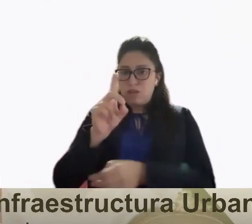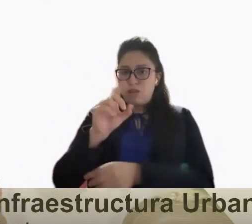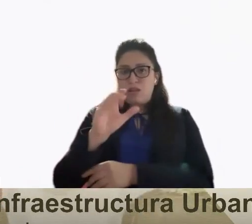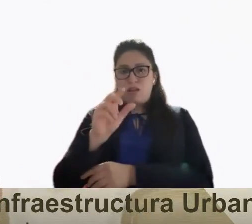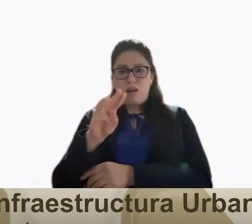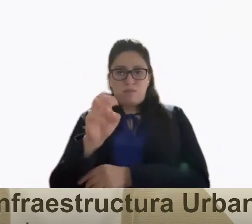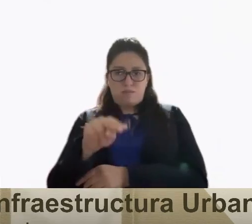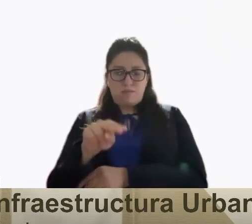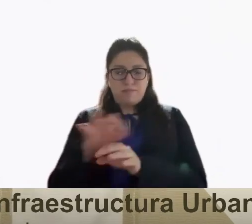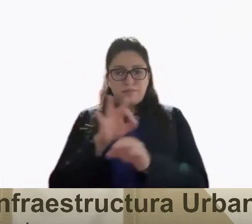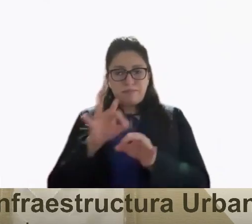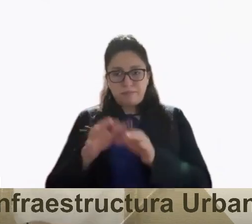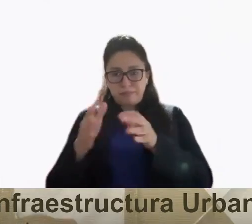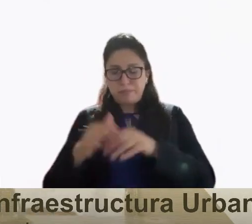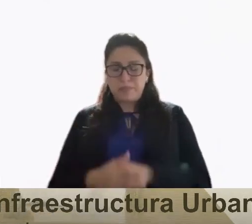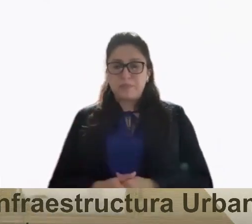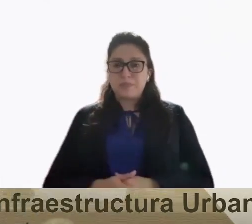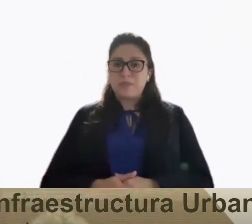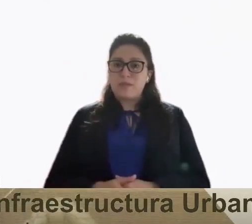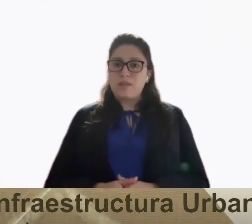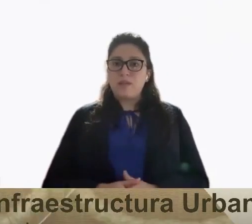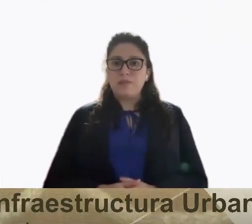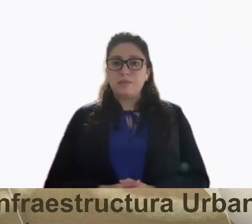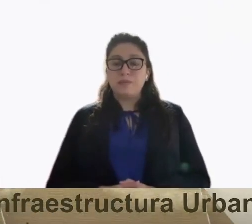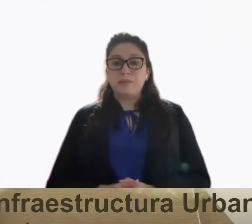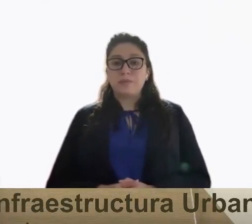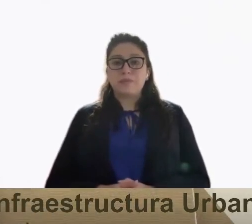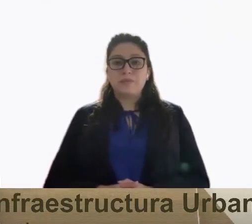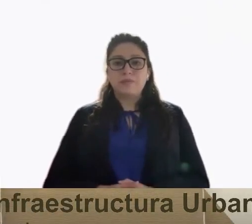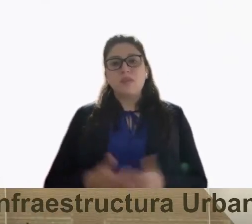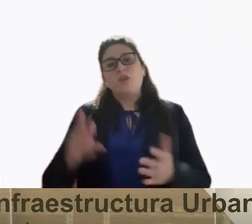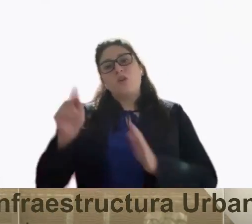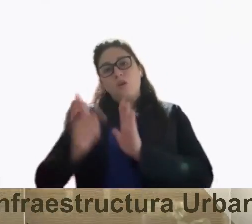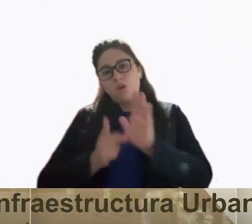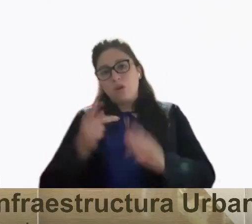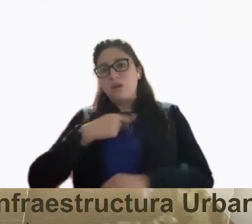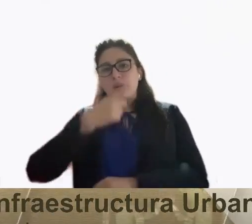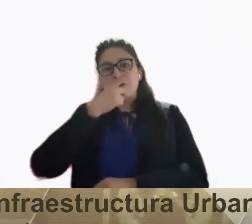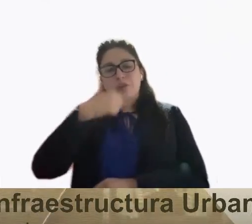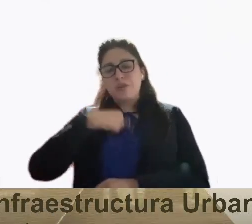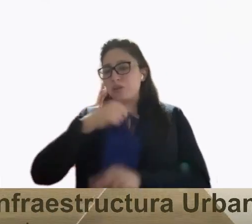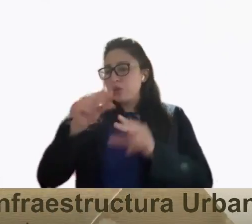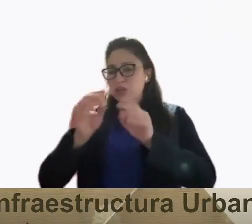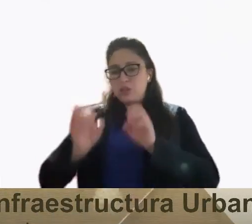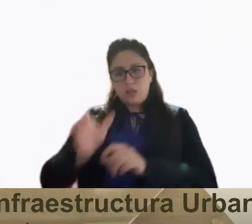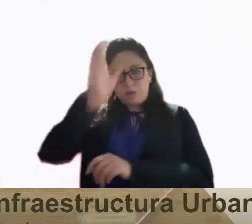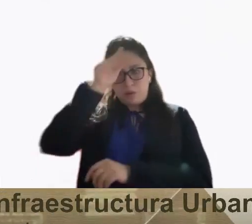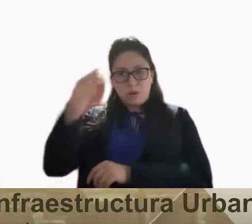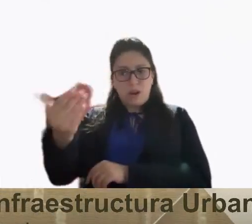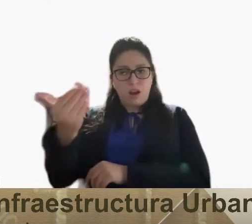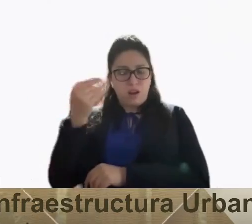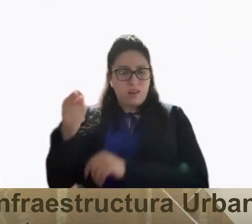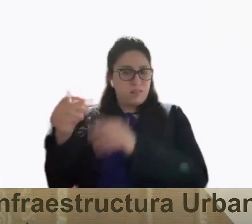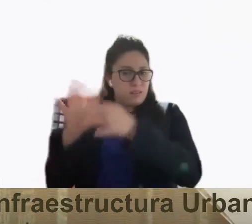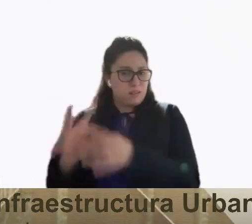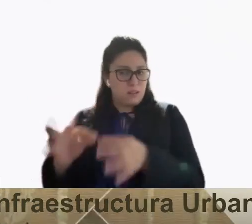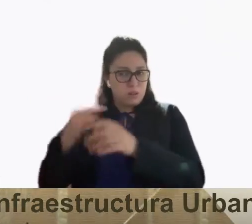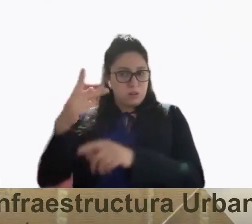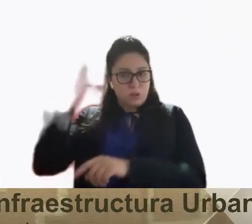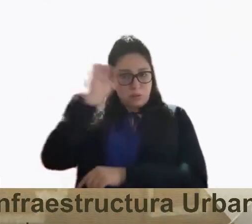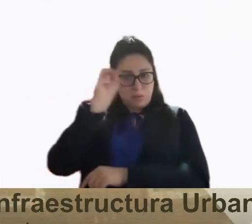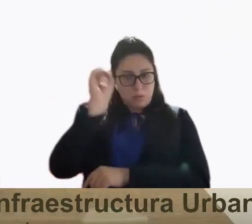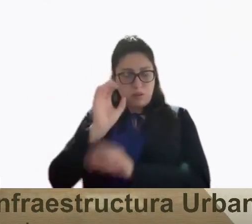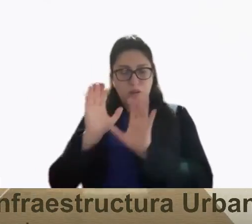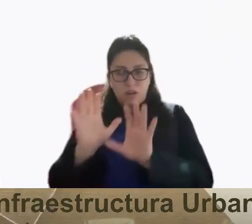Gracias, diputada Salido. Insisto, la verdad es que no comparto sus valoraciones, no, técnicamente